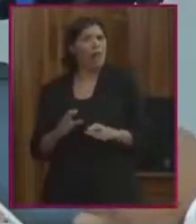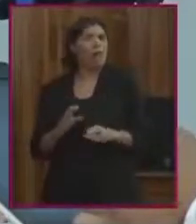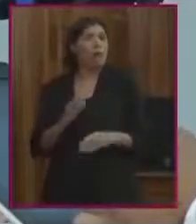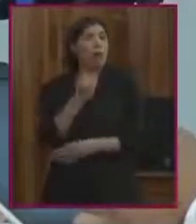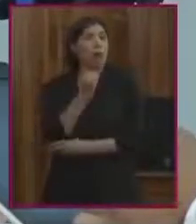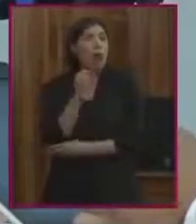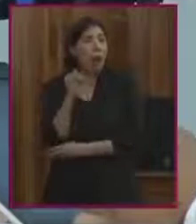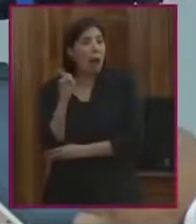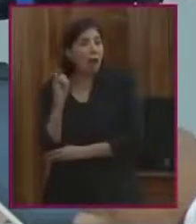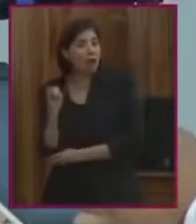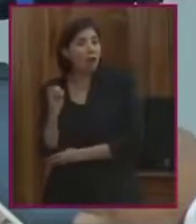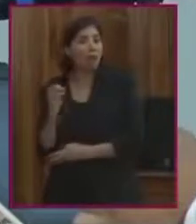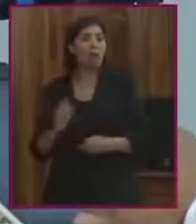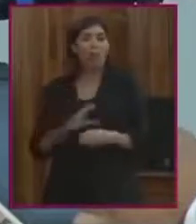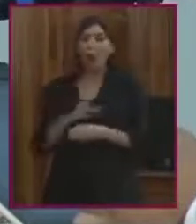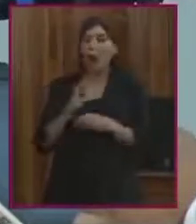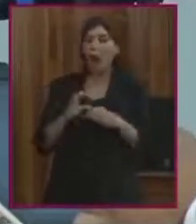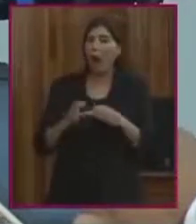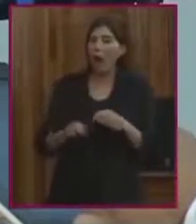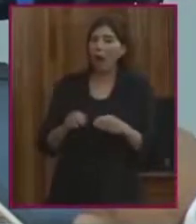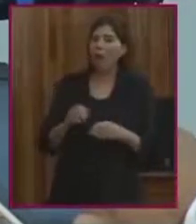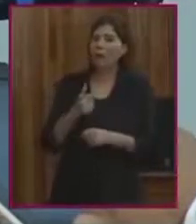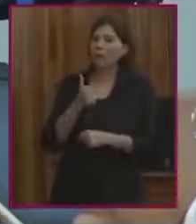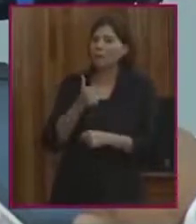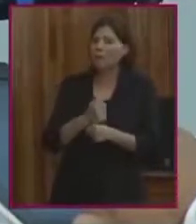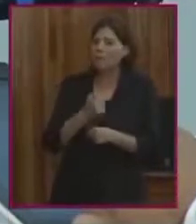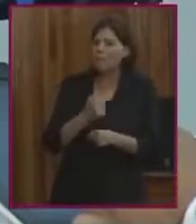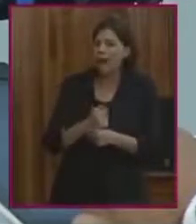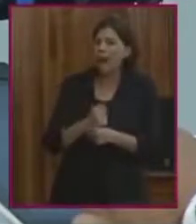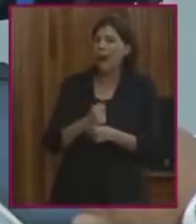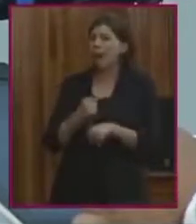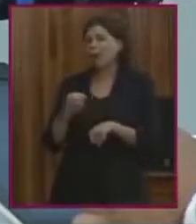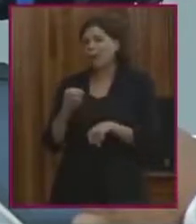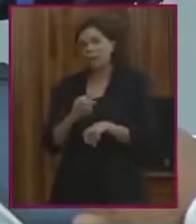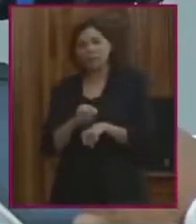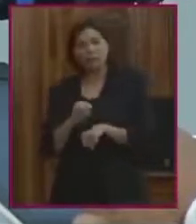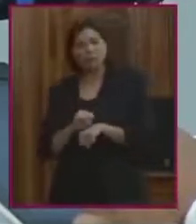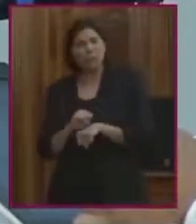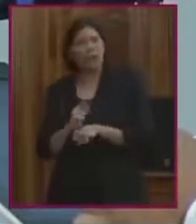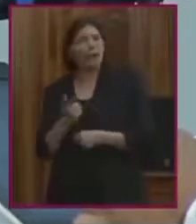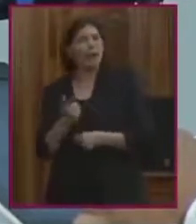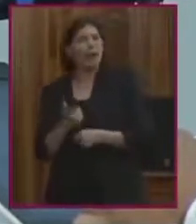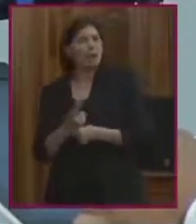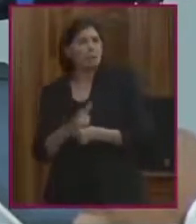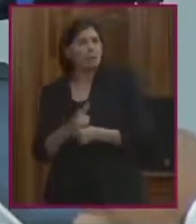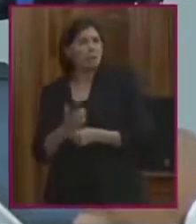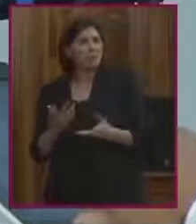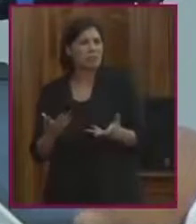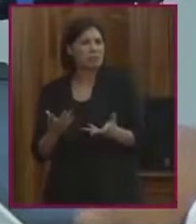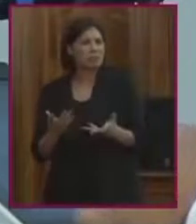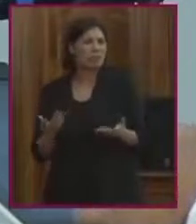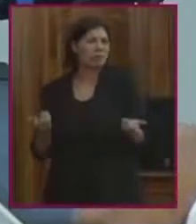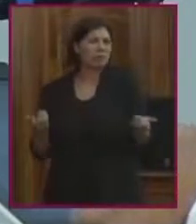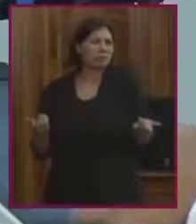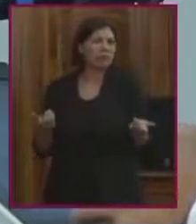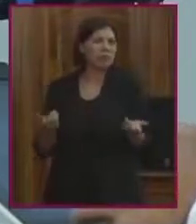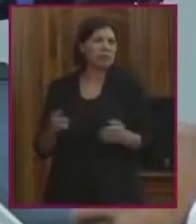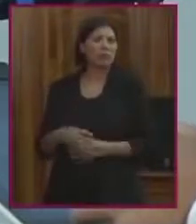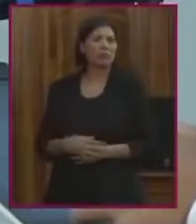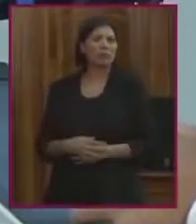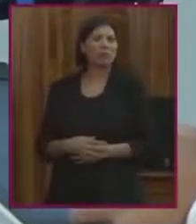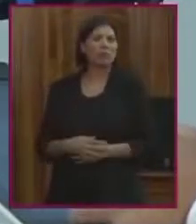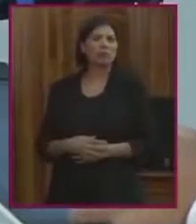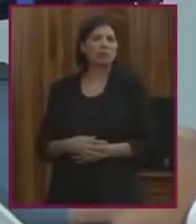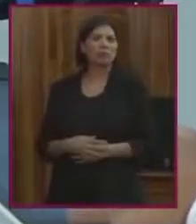terminé la primaria, terminé la secundaria, el bachillerato, ya hice la licenciatura, parecería como que estamos